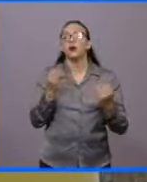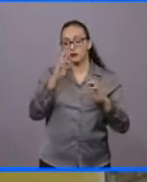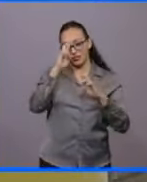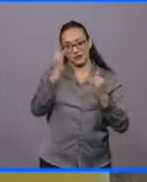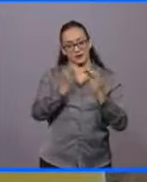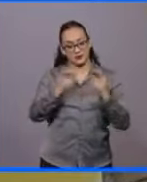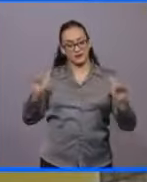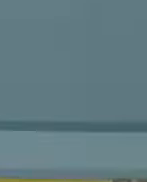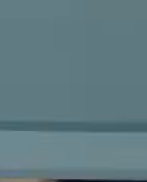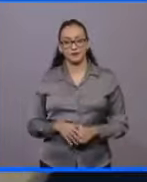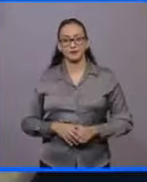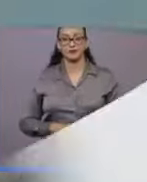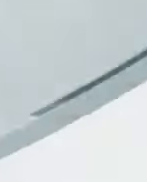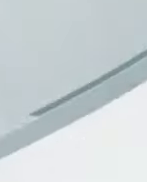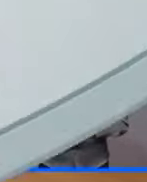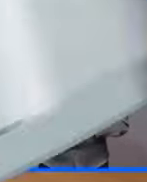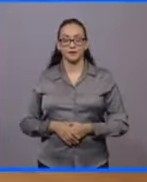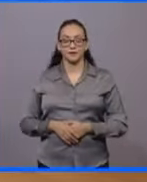género.